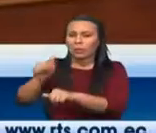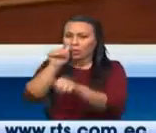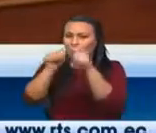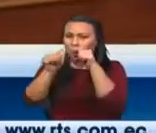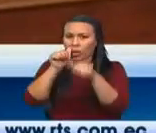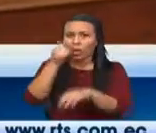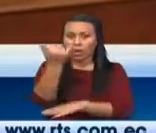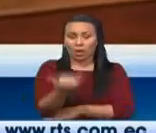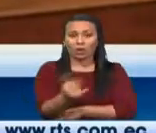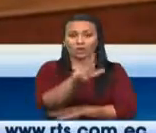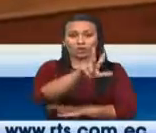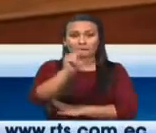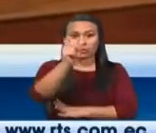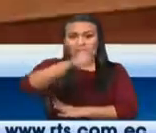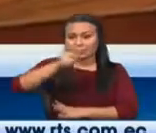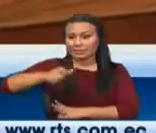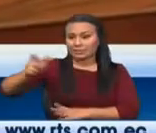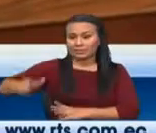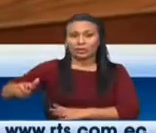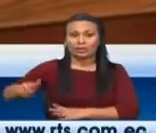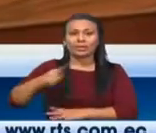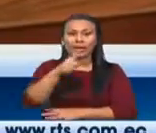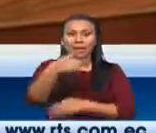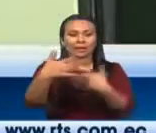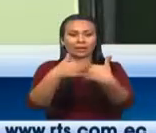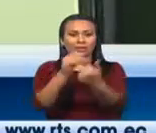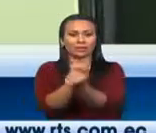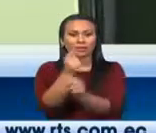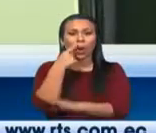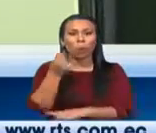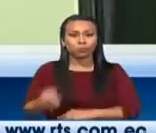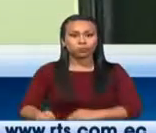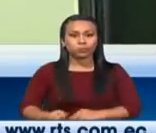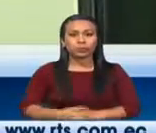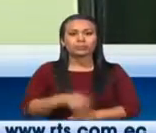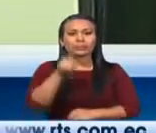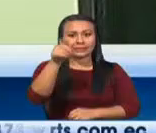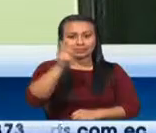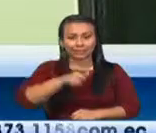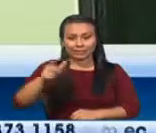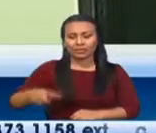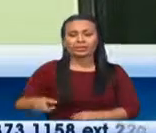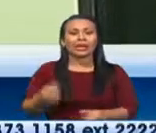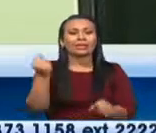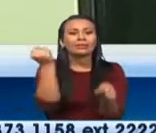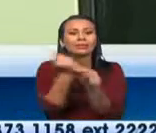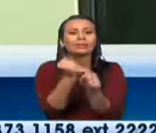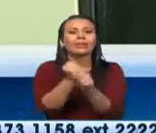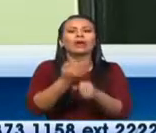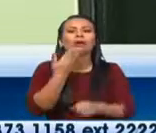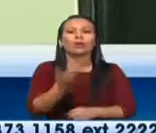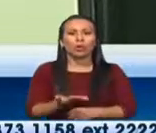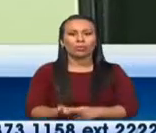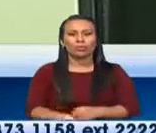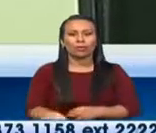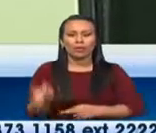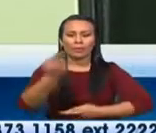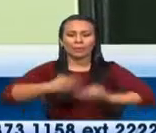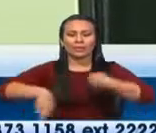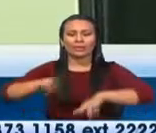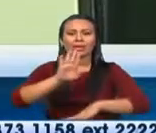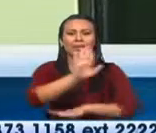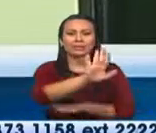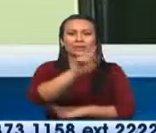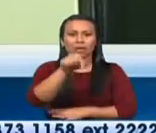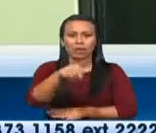de varones que se suman al programa de inserción laboral. Serán los encargados de producir entre 5.000 y